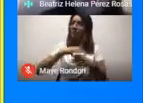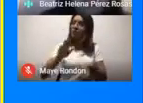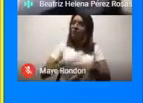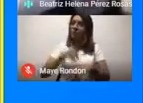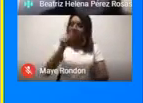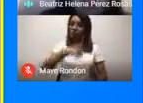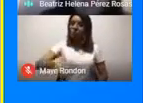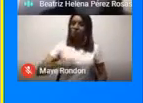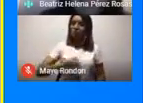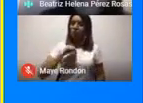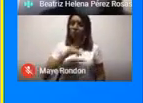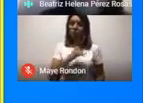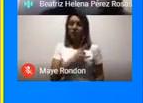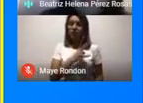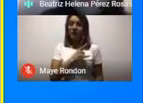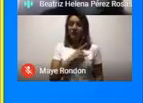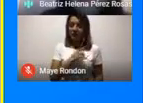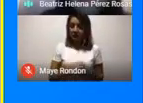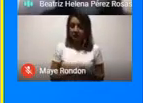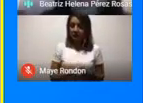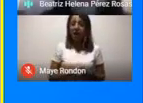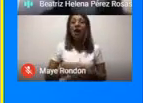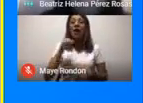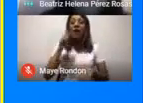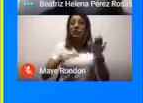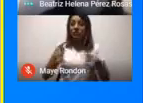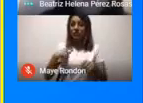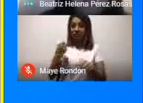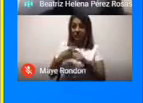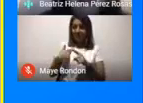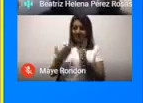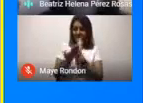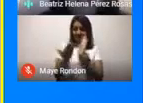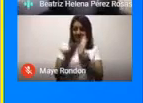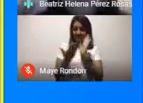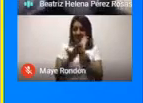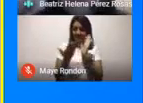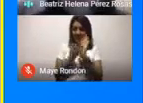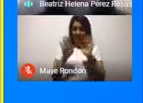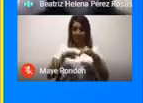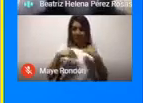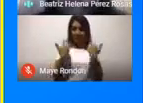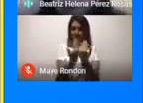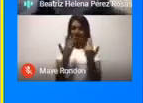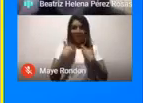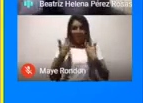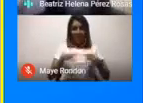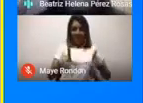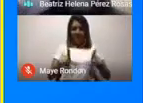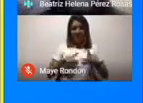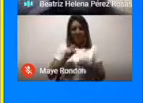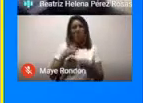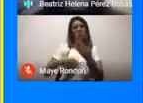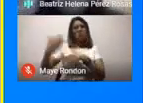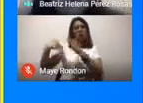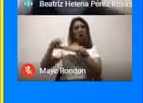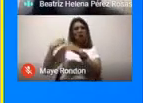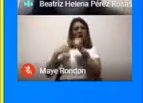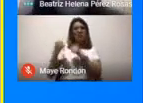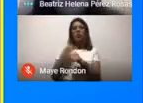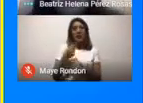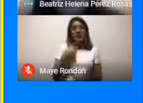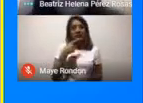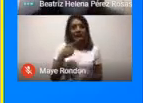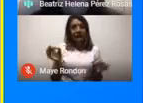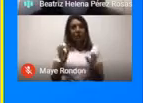orgullosos en la universidad, porque tal vez cuando yo estudié en el colegio, cuando yo terminé el colegio, hace varios años ya, no les voy a decir